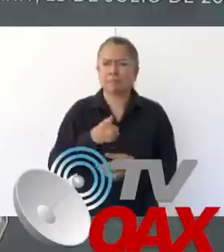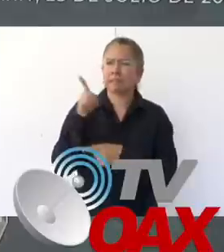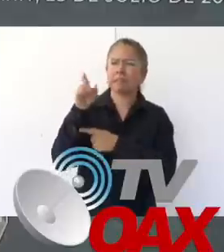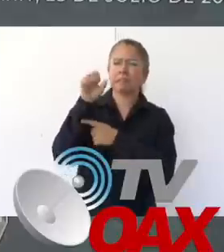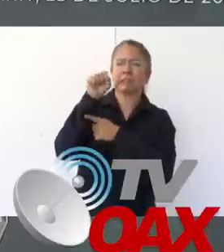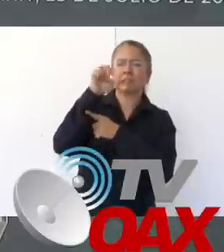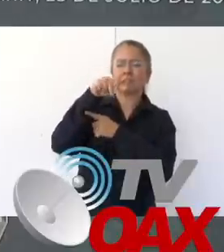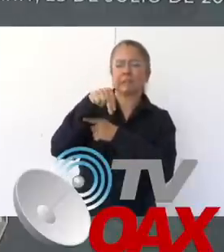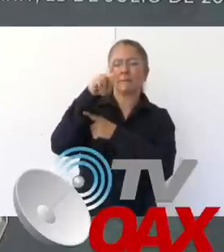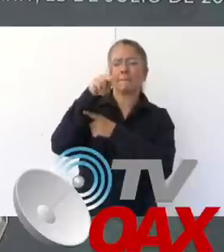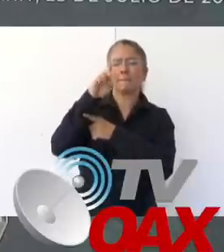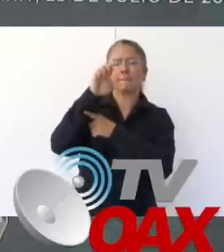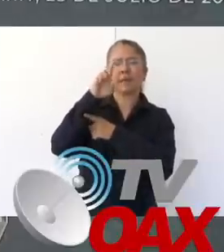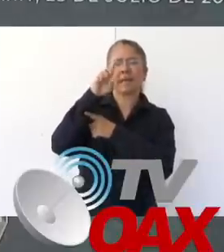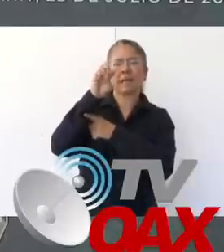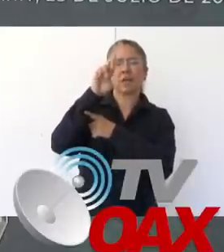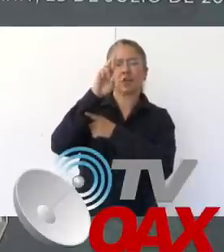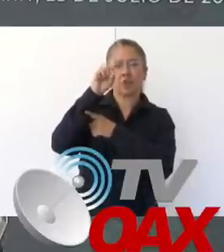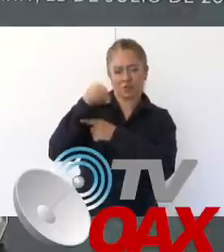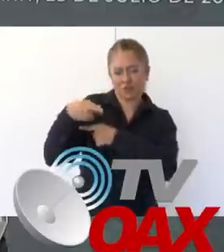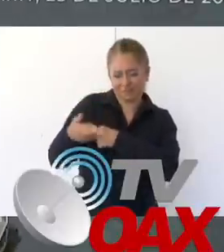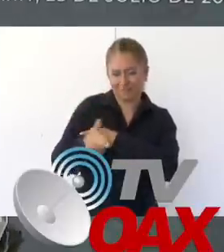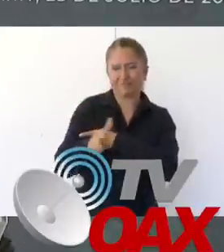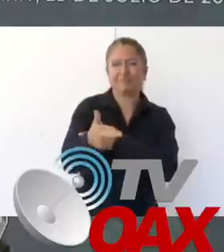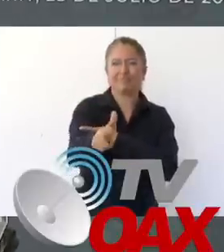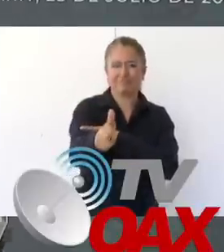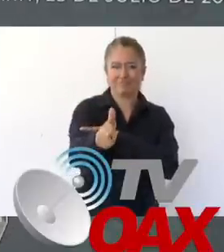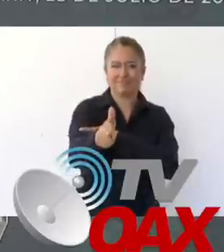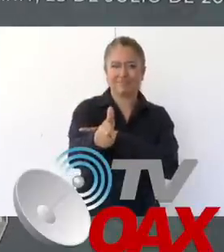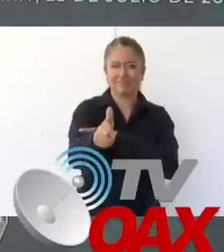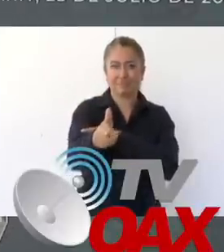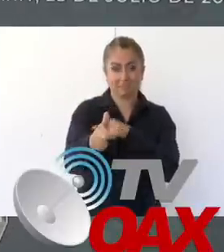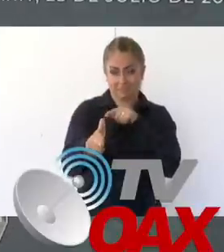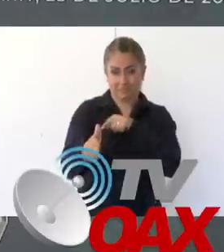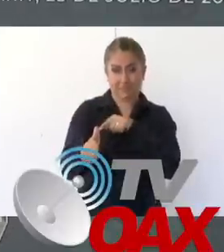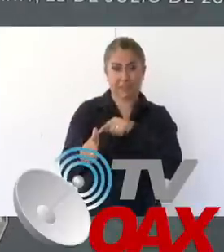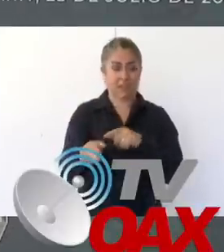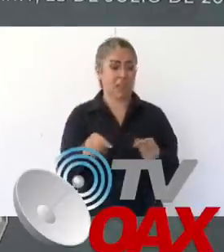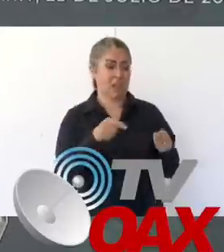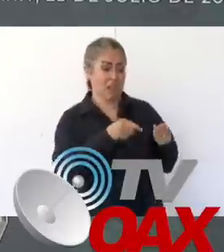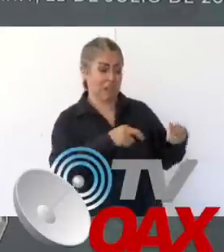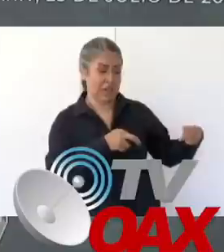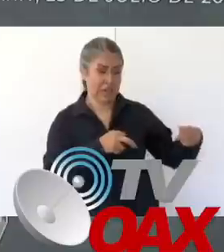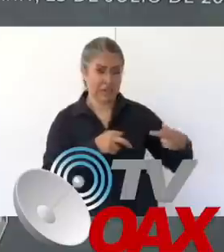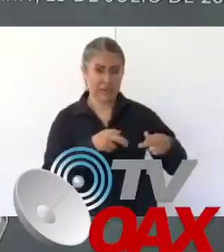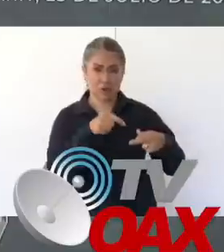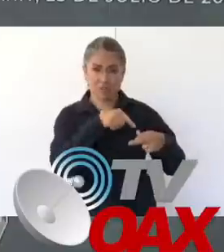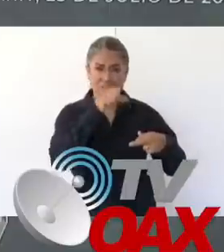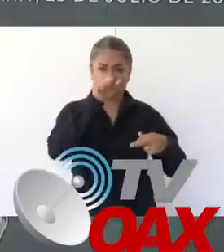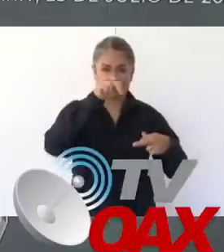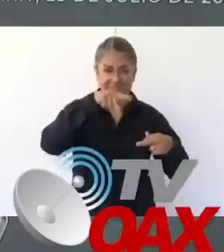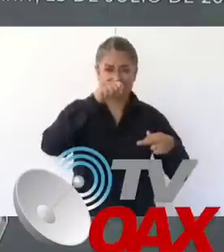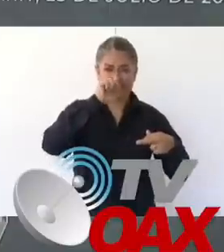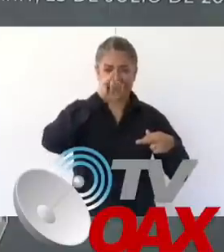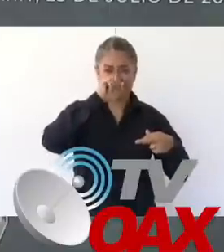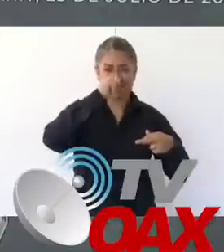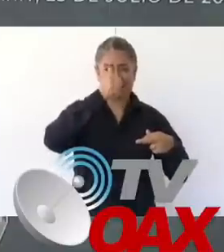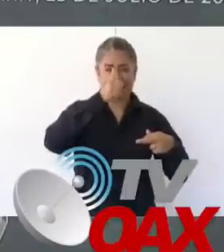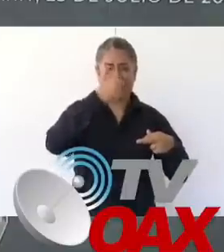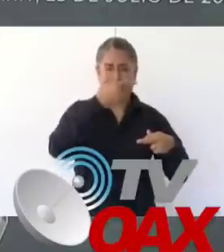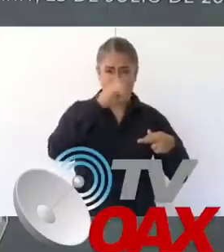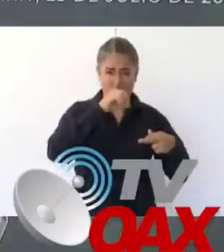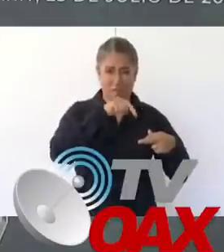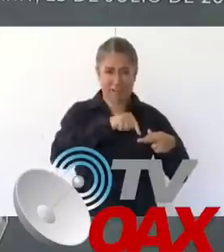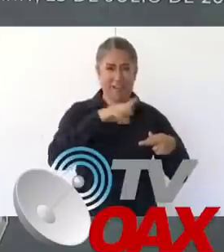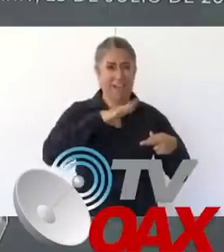que es el cruce de un río. El agua nace en el río Santiago, pasa por distintas presas. Aquí en el Gileño